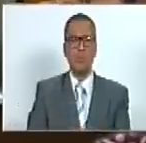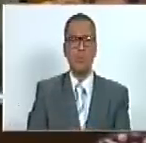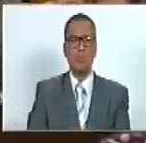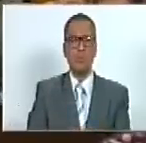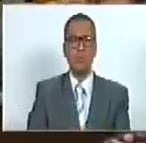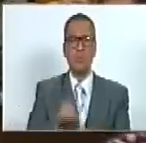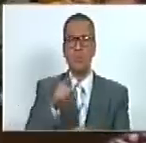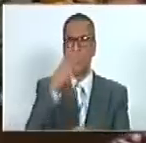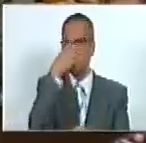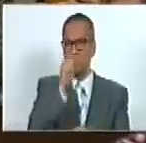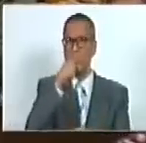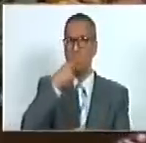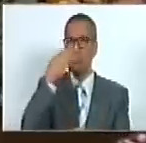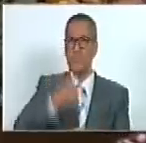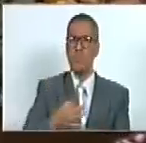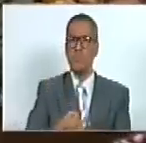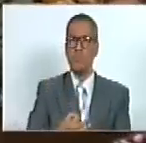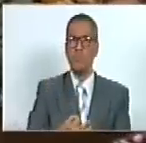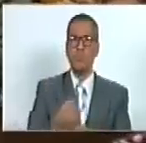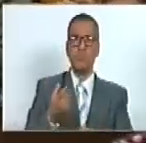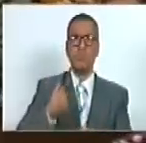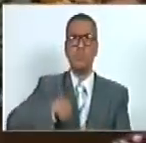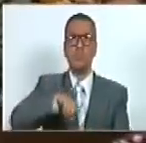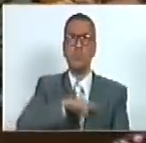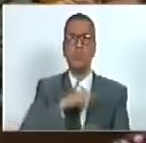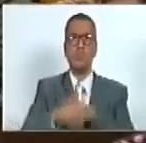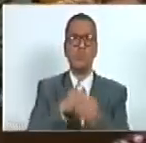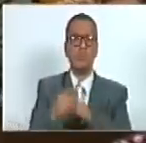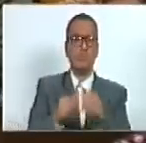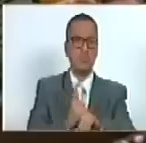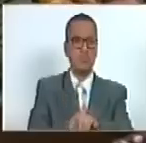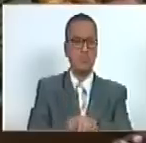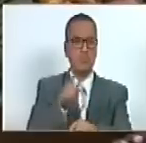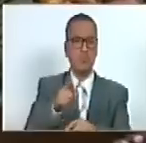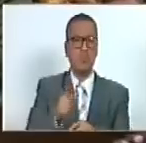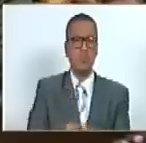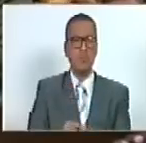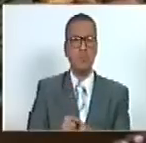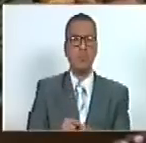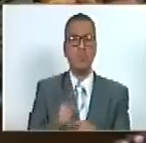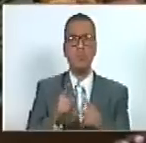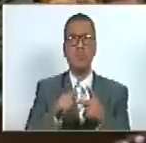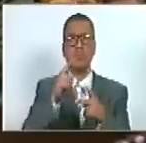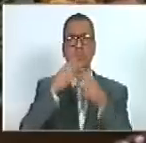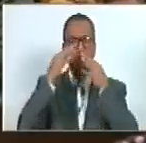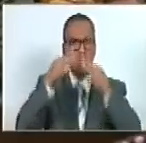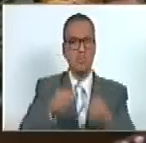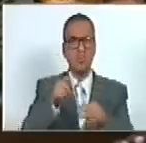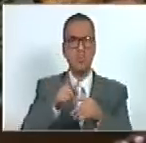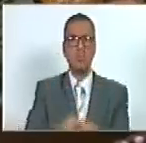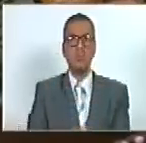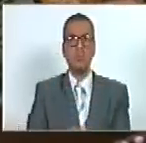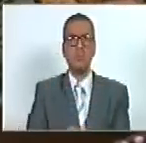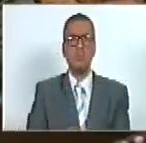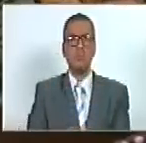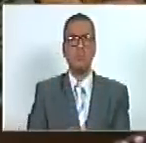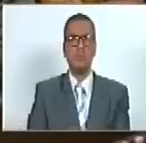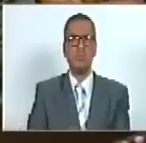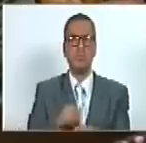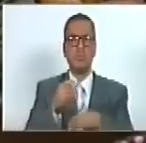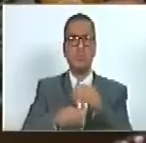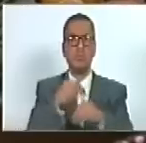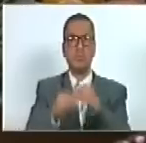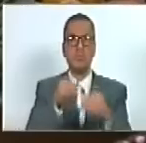ha entendido exactamente el tenor de lo que estamos haciendo en este momento, un poco dentro del humor, pero la realidad de lo que está